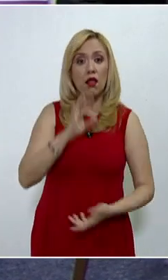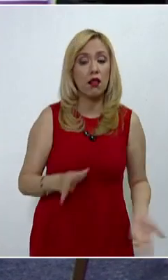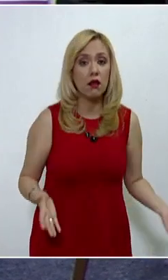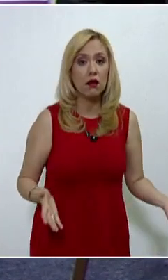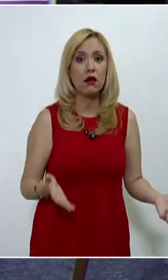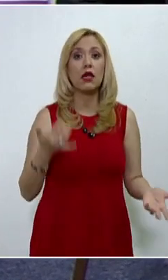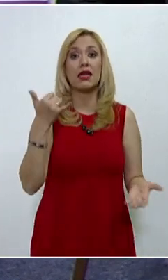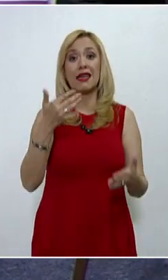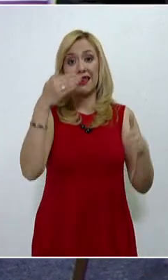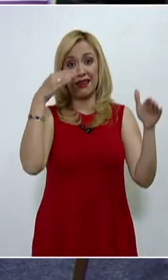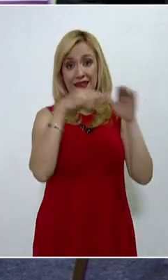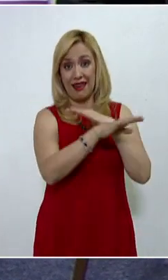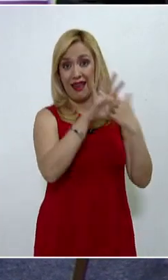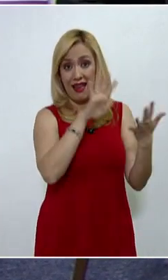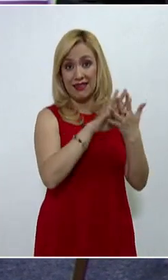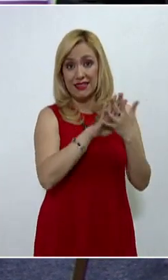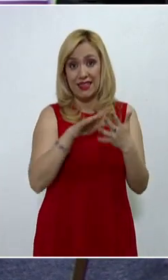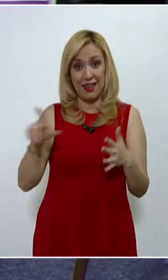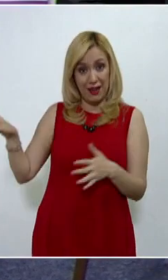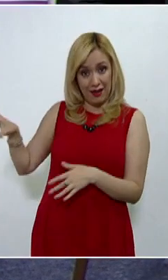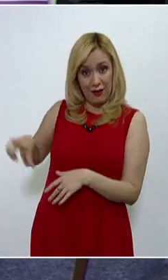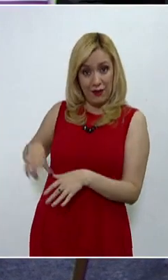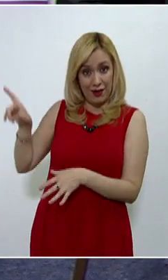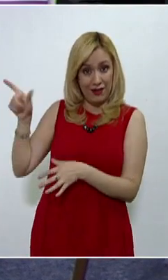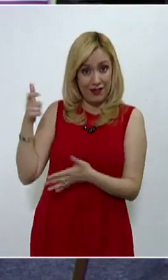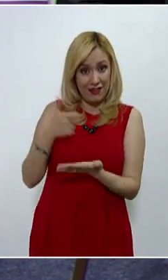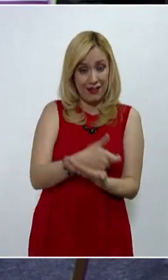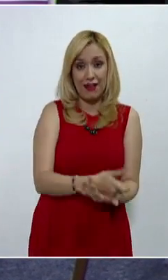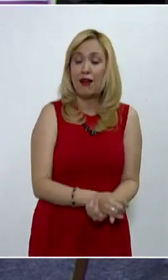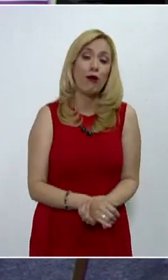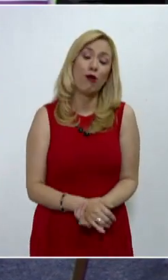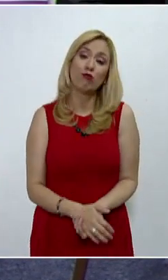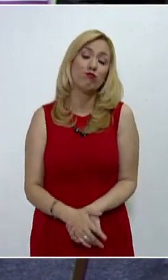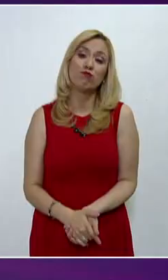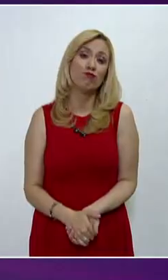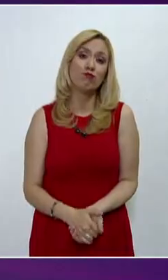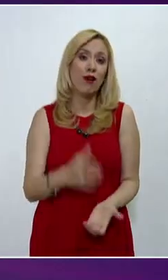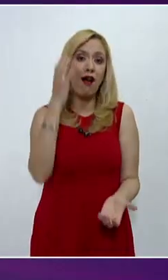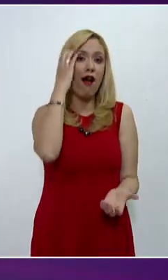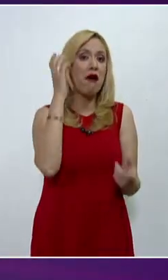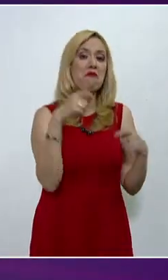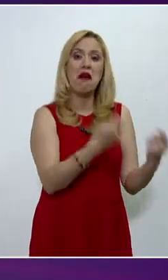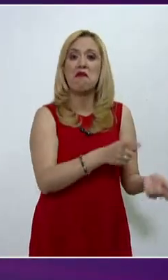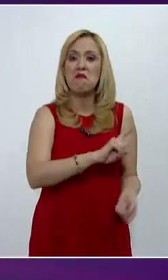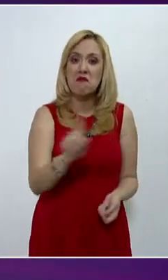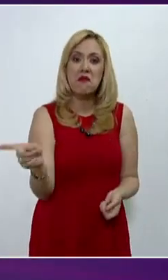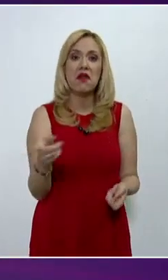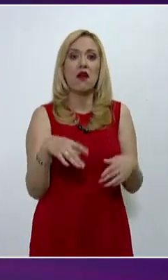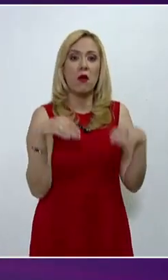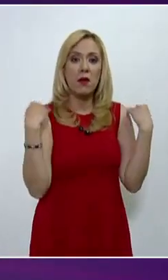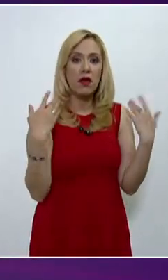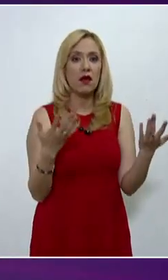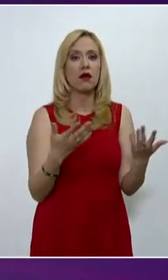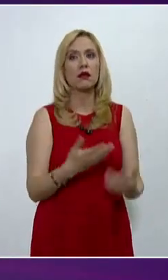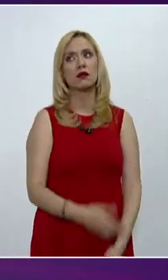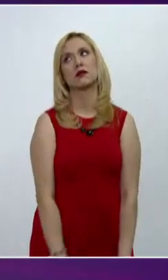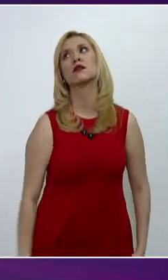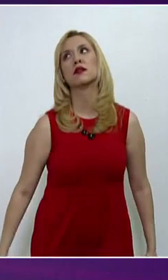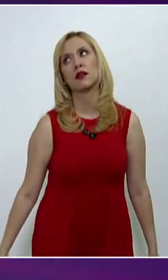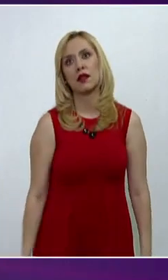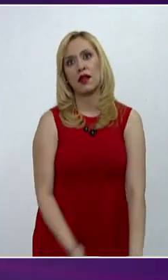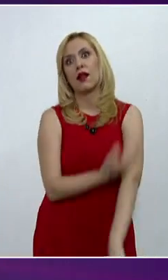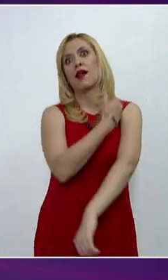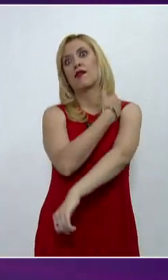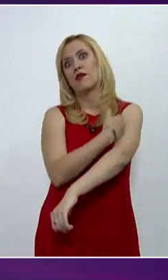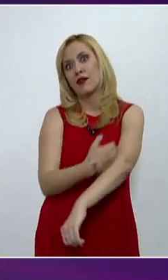lo mantiene dentro de la cárcel no es el Estado, porque resulta que no le da cama, no le da comida, no le da protección. Entonces tienes que pagar toda esa corrupción y quien lo termina